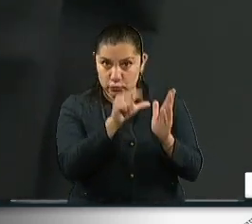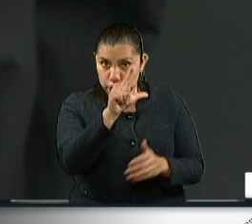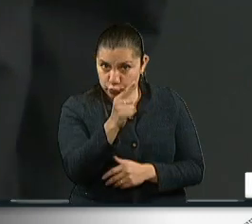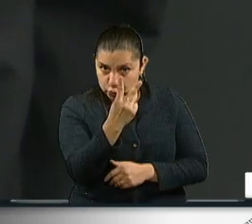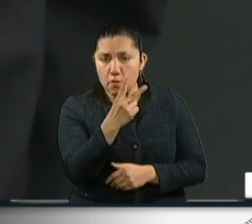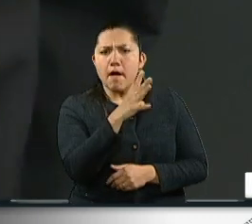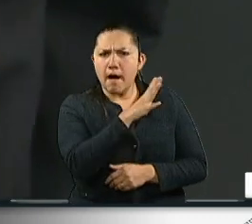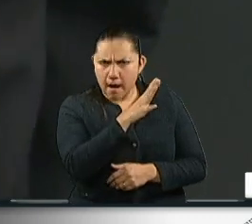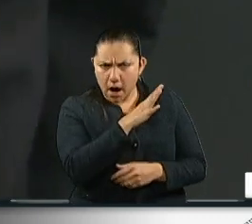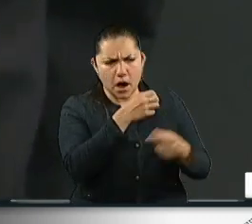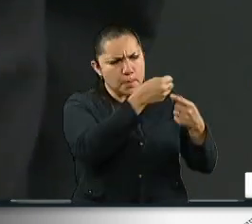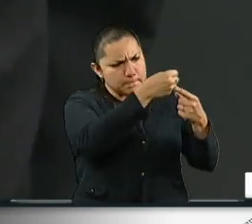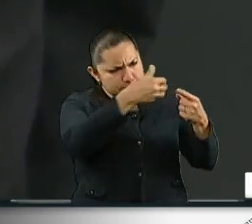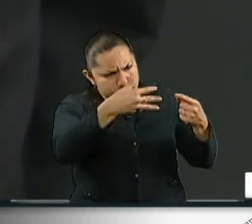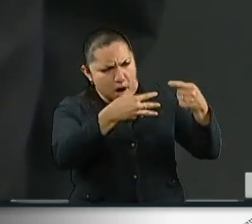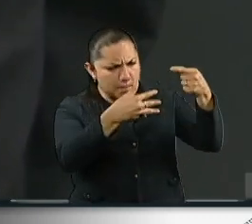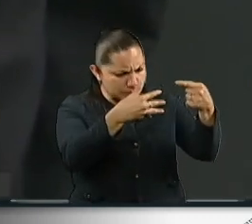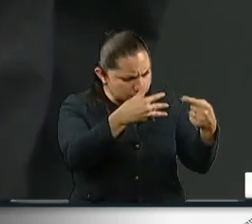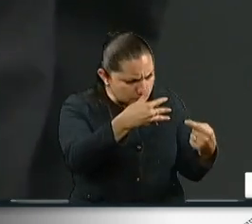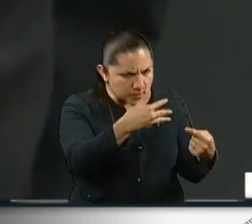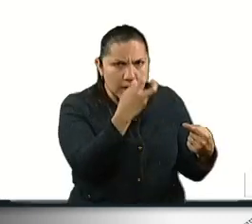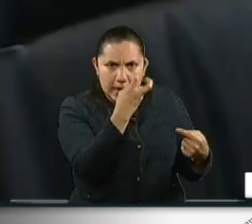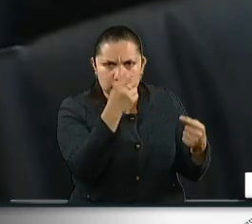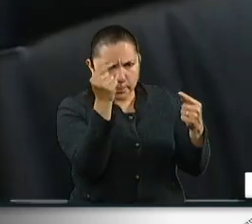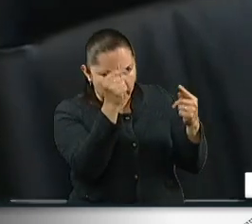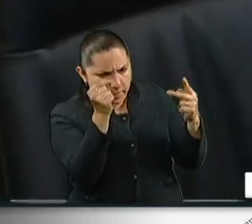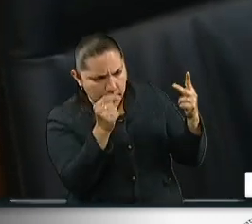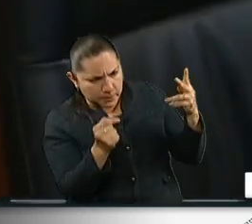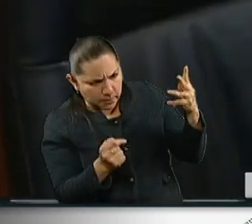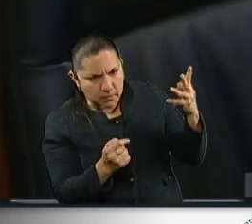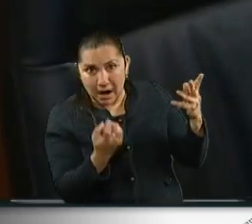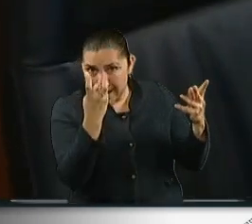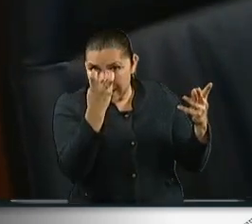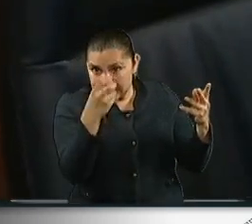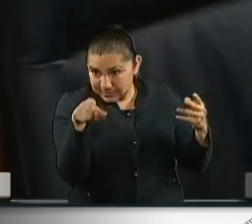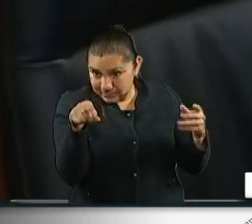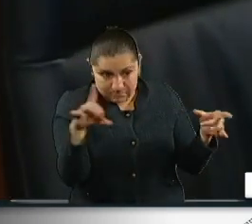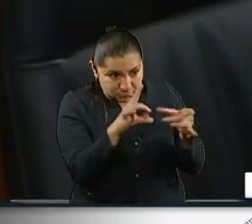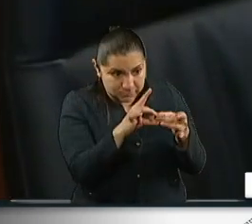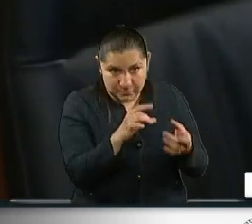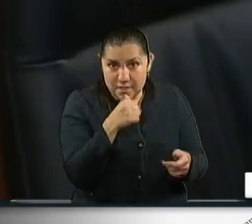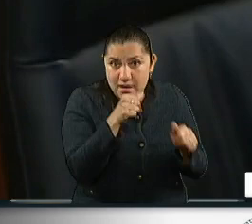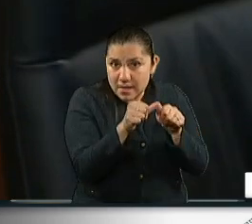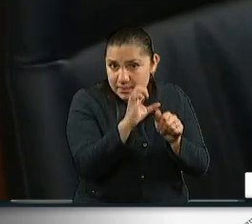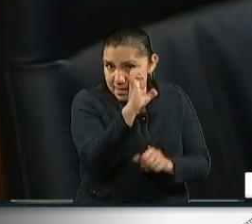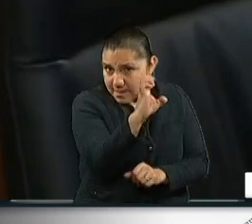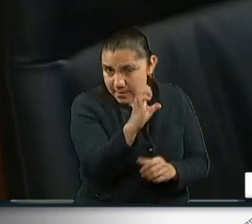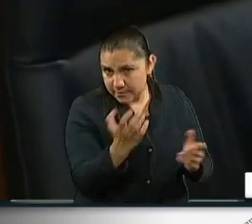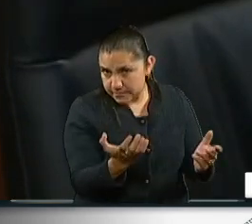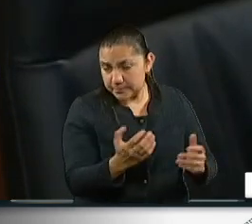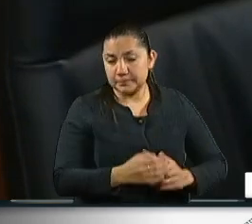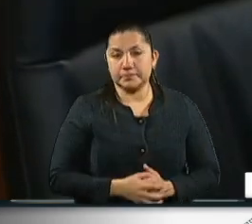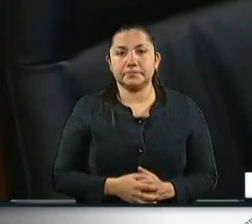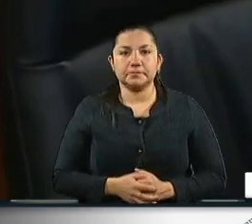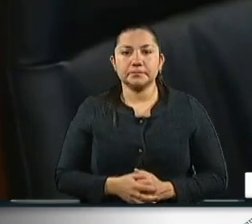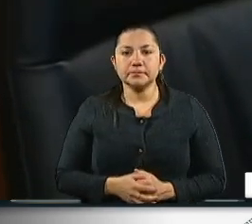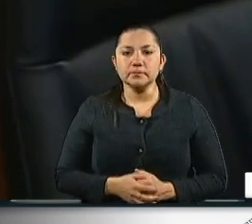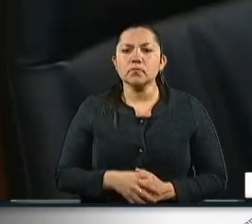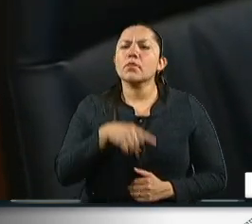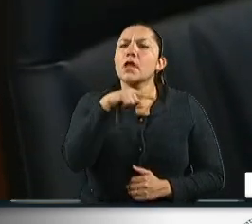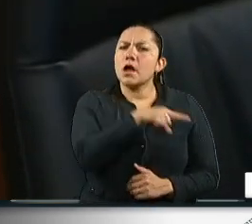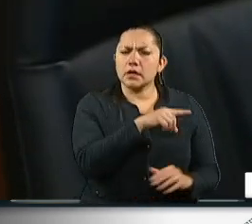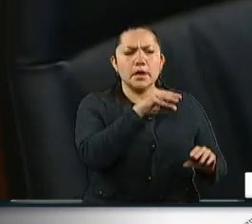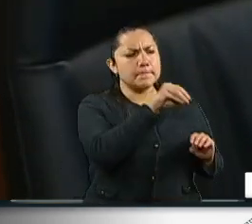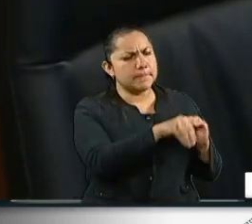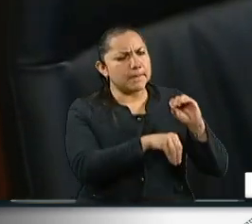por tanto planteamientos este se inscribe en el e la publicación y en su caso hasta en tanto se da la publicación